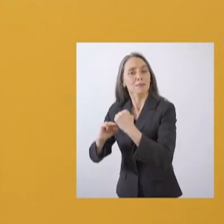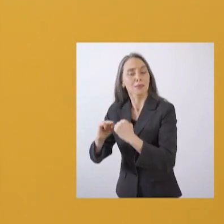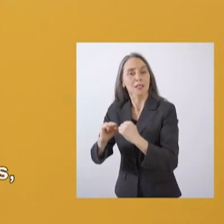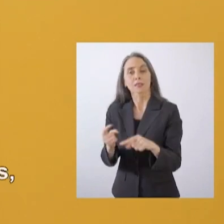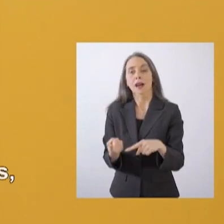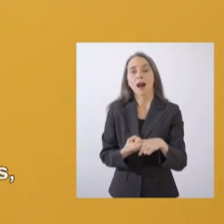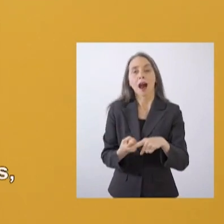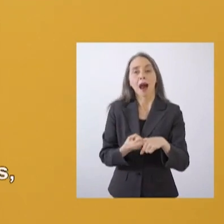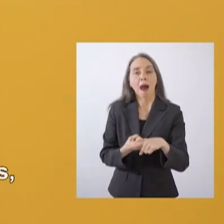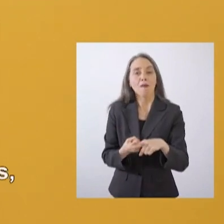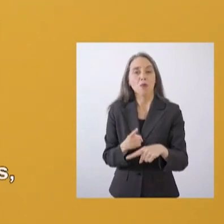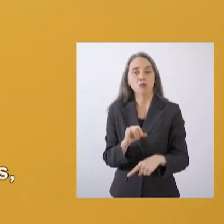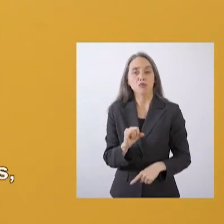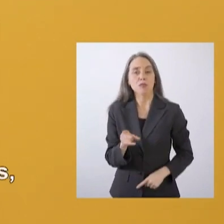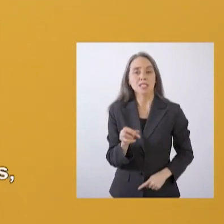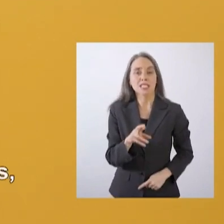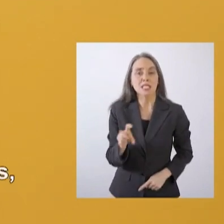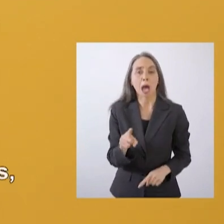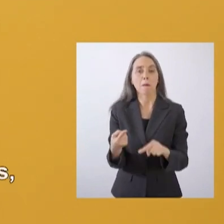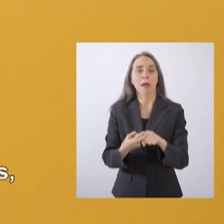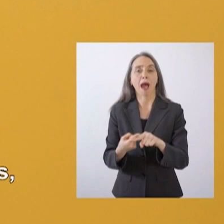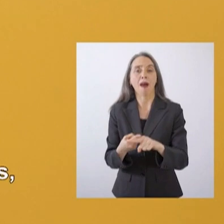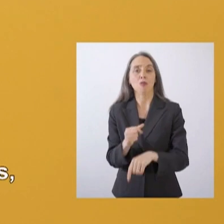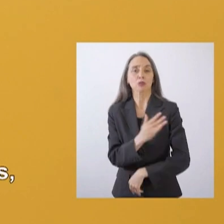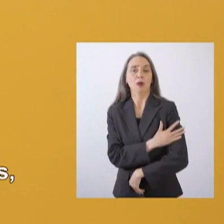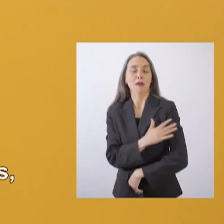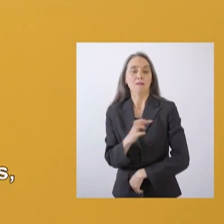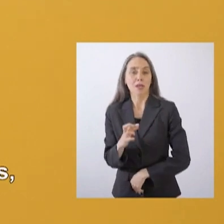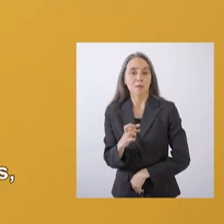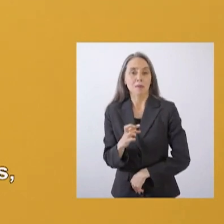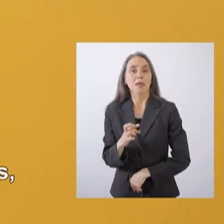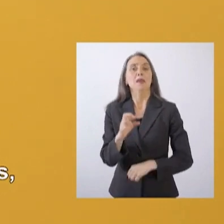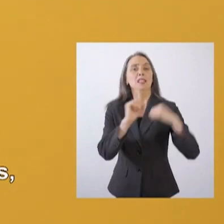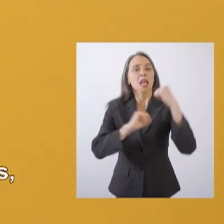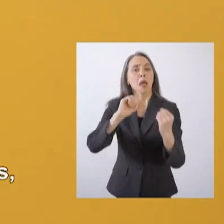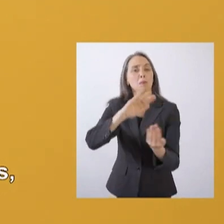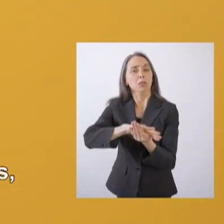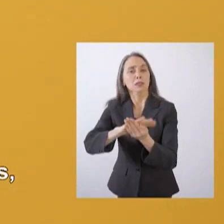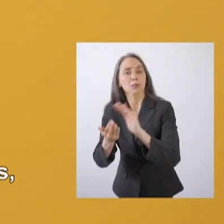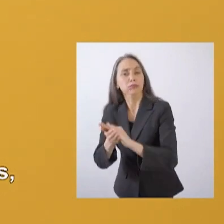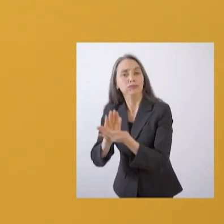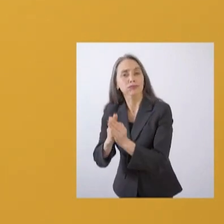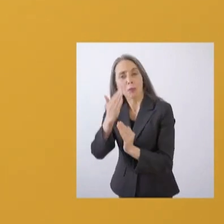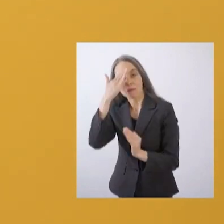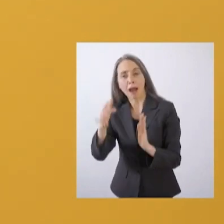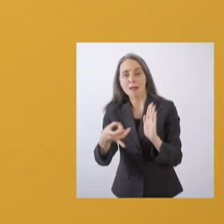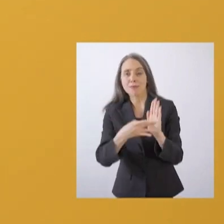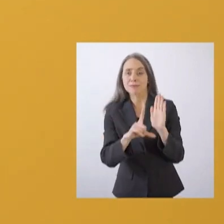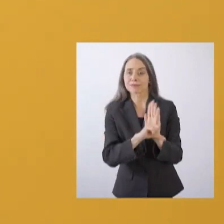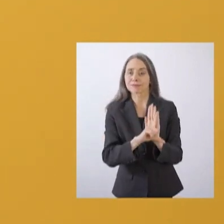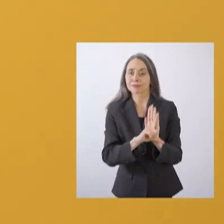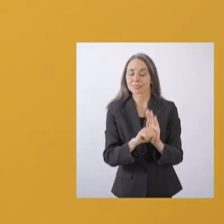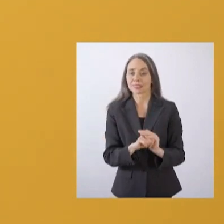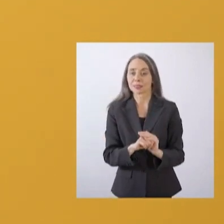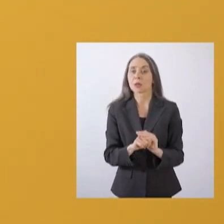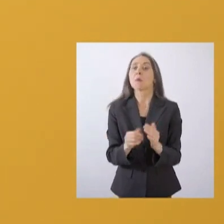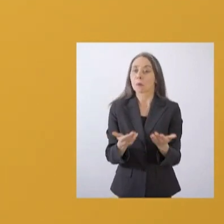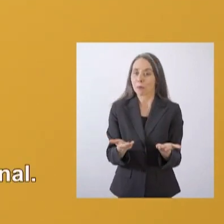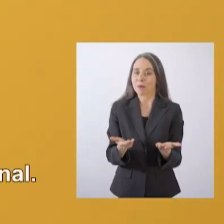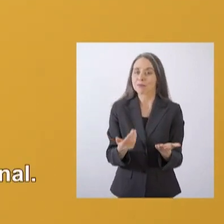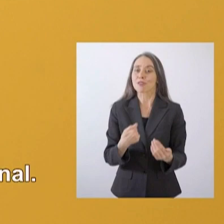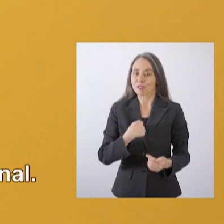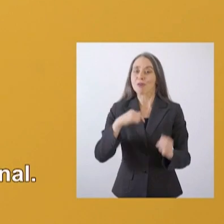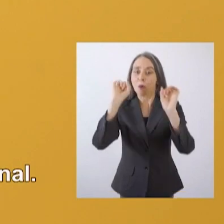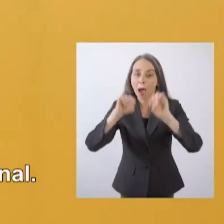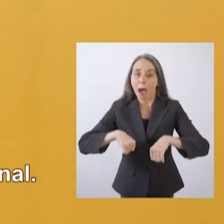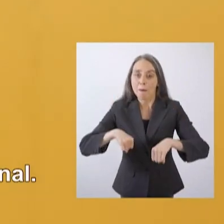cuello y corbata, los abusos de las ISAPRES y las AFP, las colusiones, las malas prácticas del